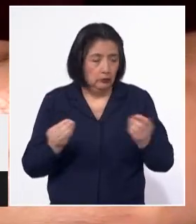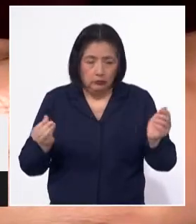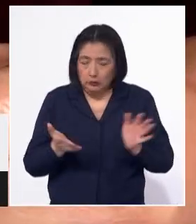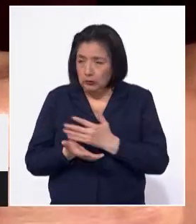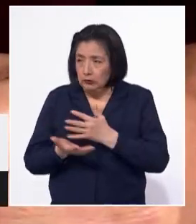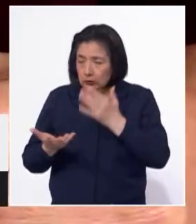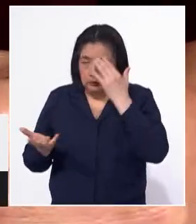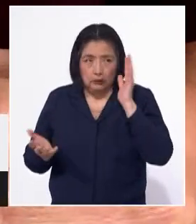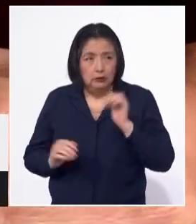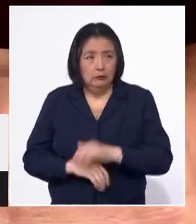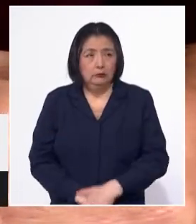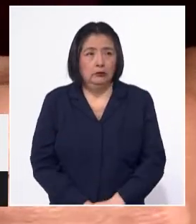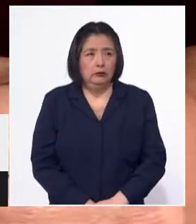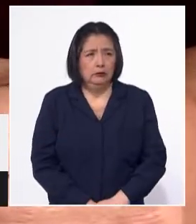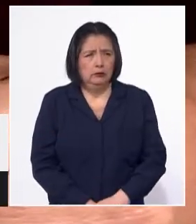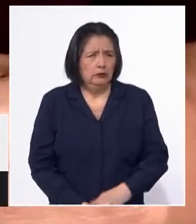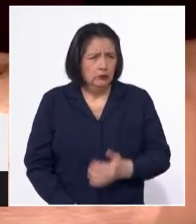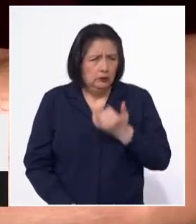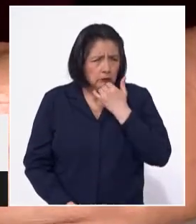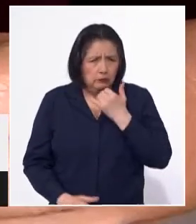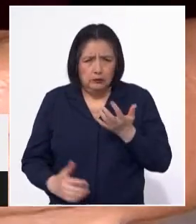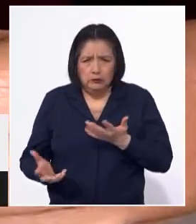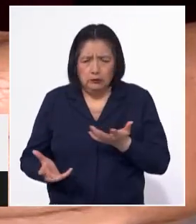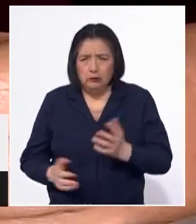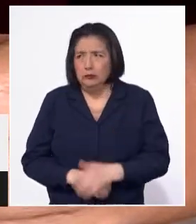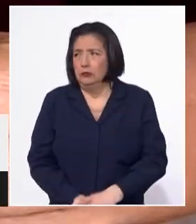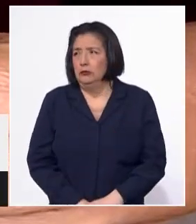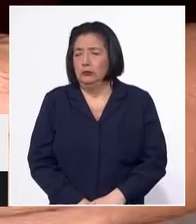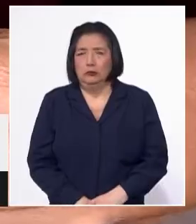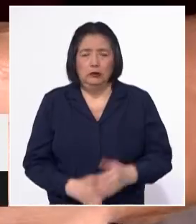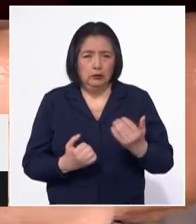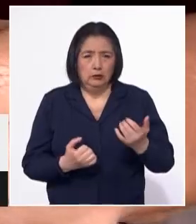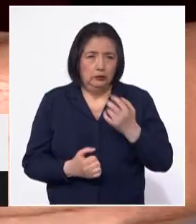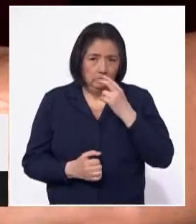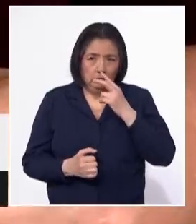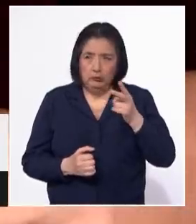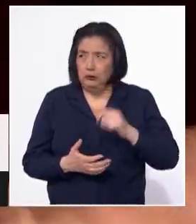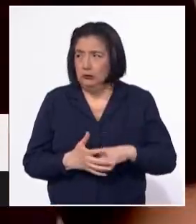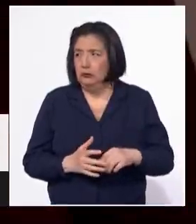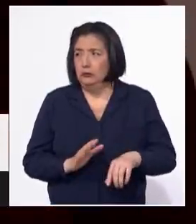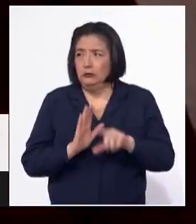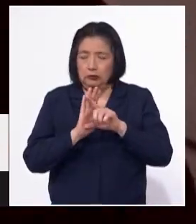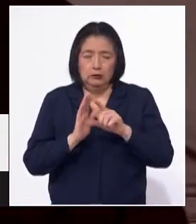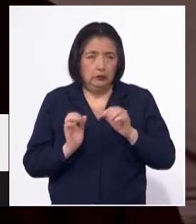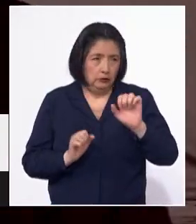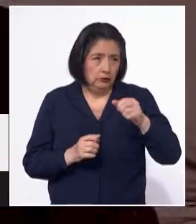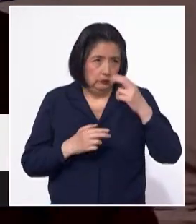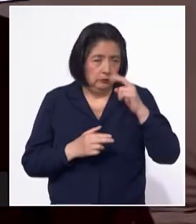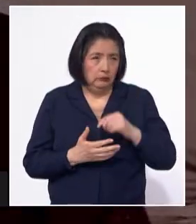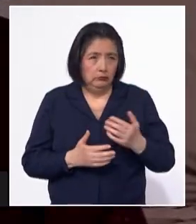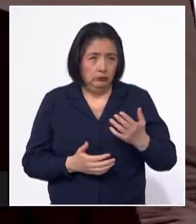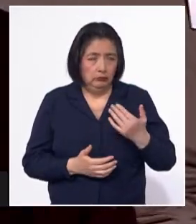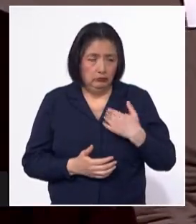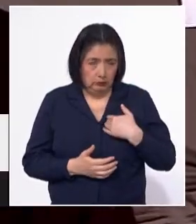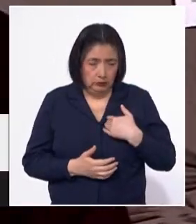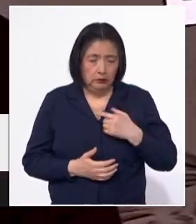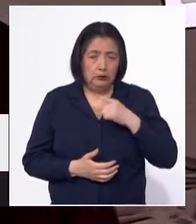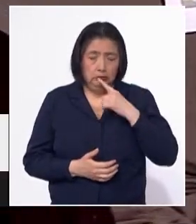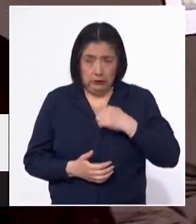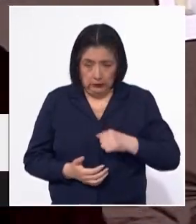más de ella. ¿Qué exactamente qué fue lo que pasó, señora? Estamos en vivo para Latina. Mire, ¿sabe qué pasa? Que yo, mi